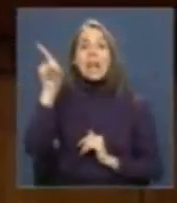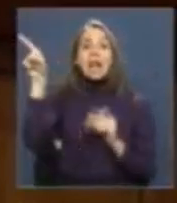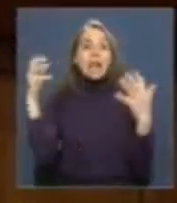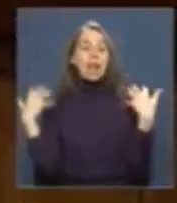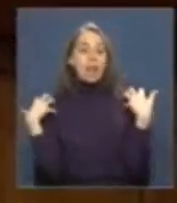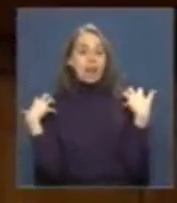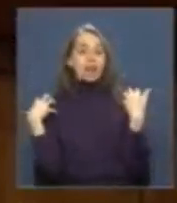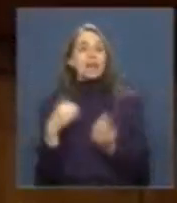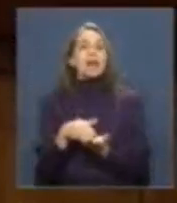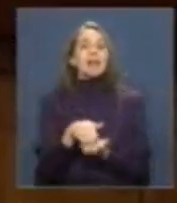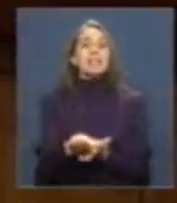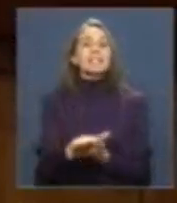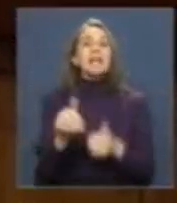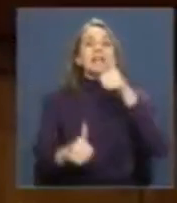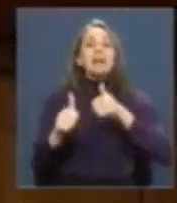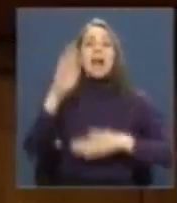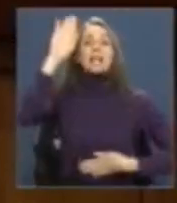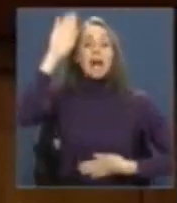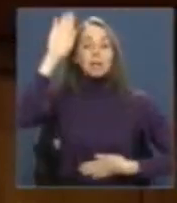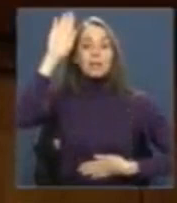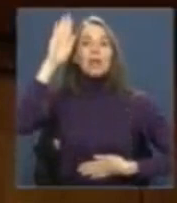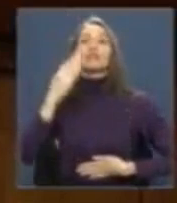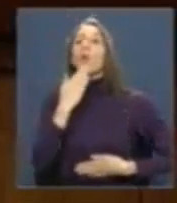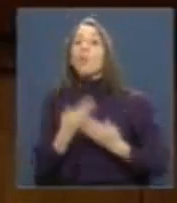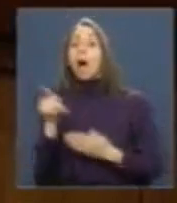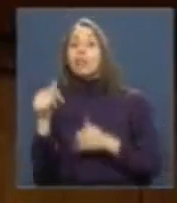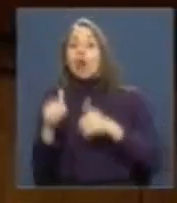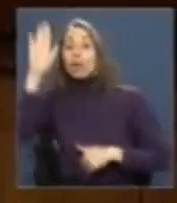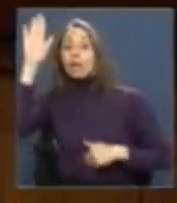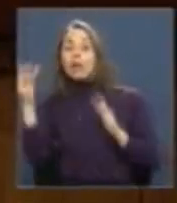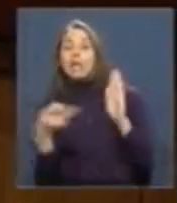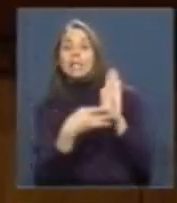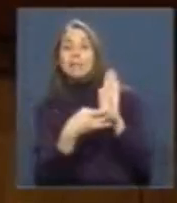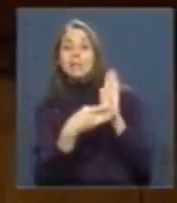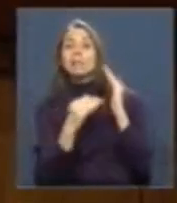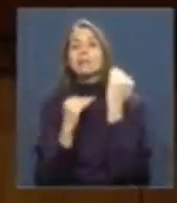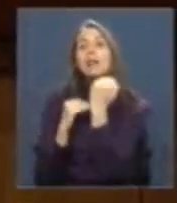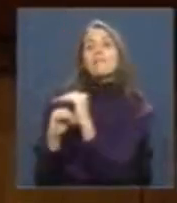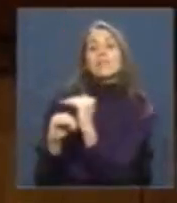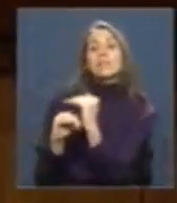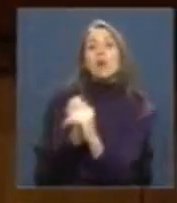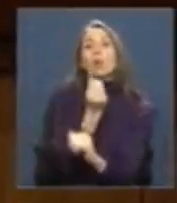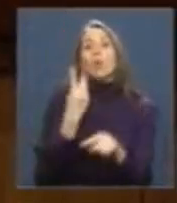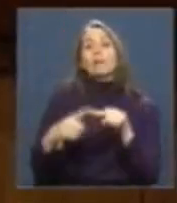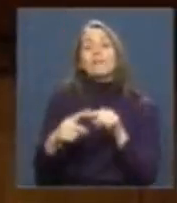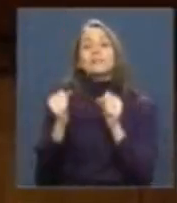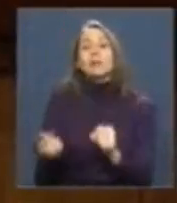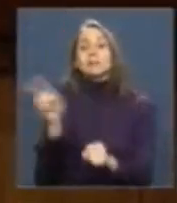la candidatura cuando se infrinja la limitación a la reelección